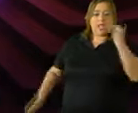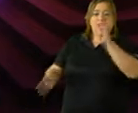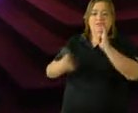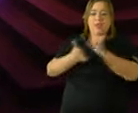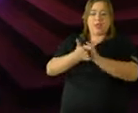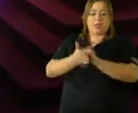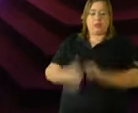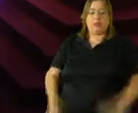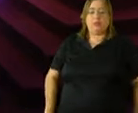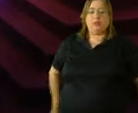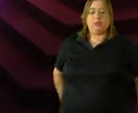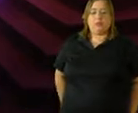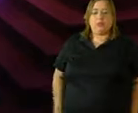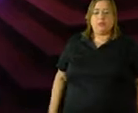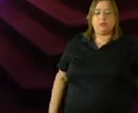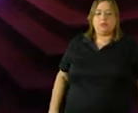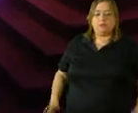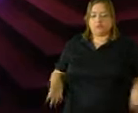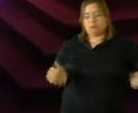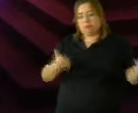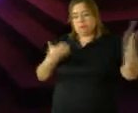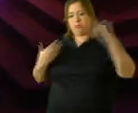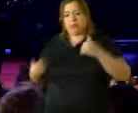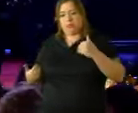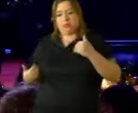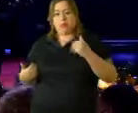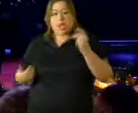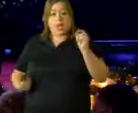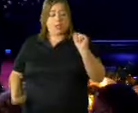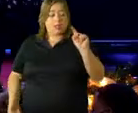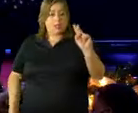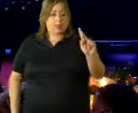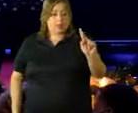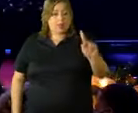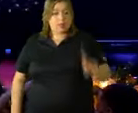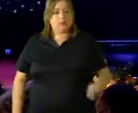Y si hay alguien, todavía está a tiempo. Los que están a través de la televisión,